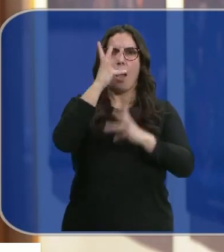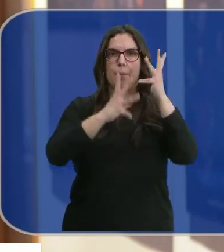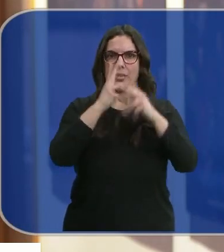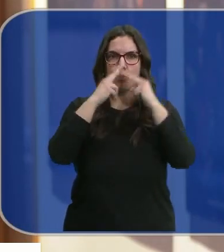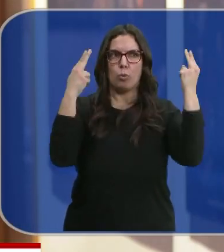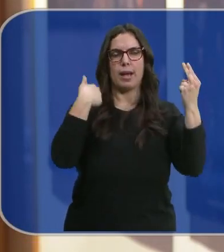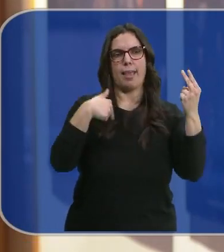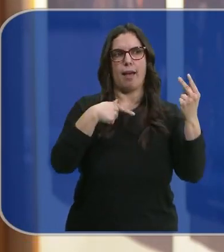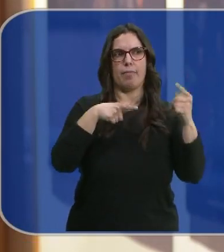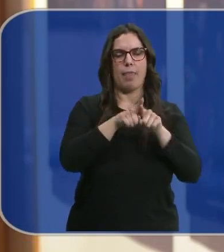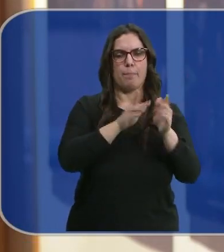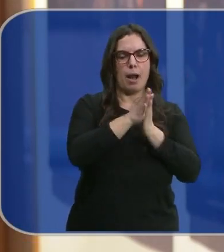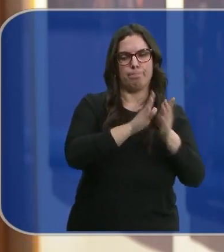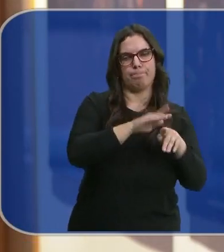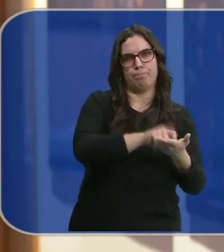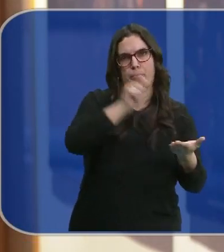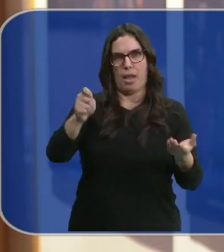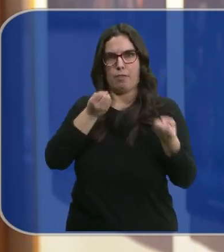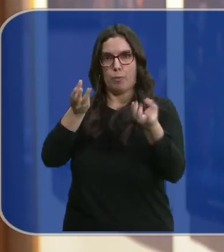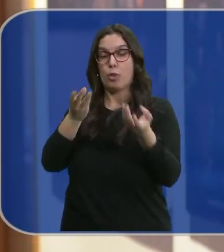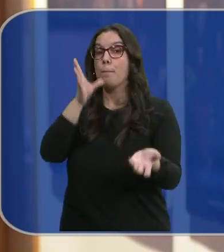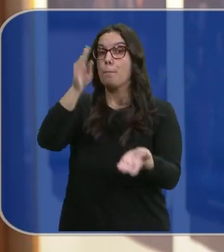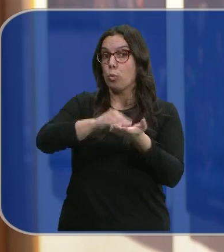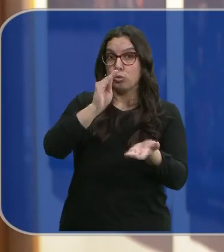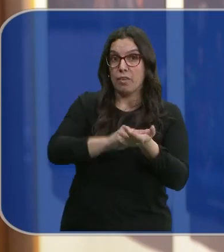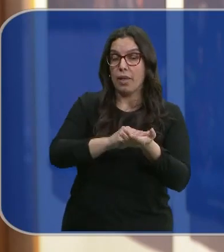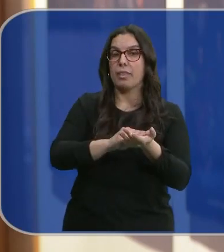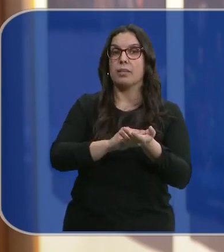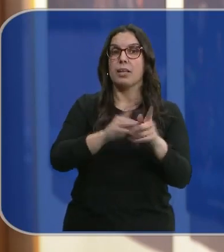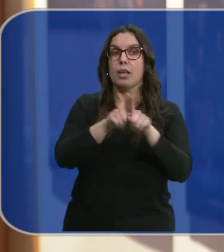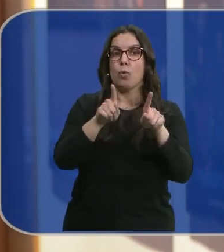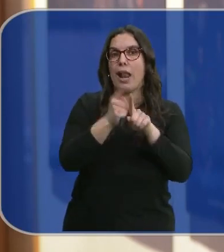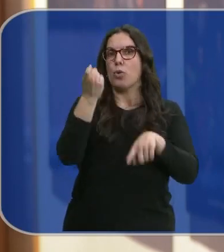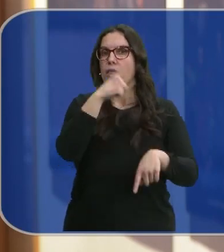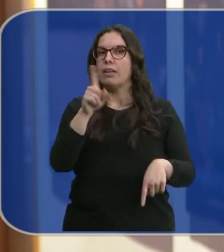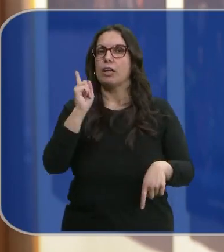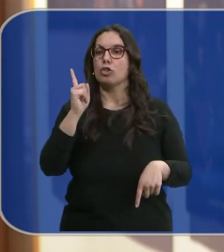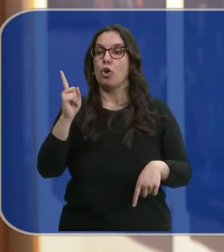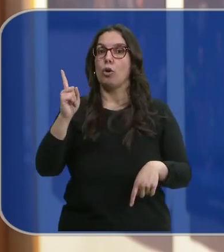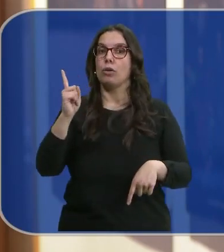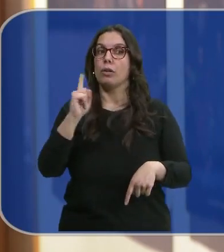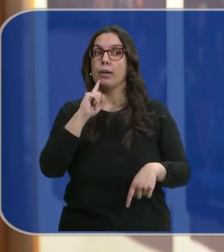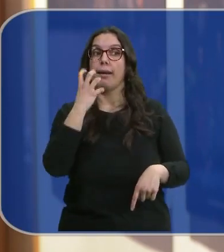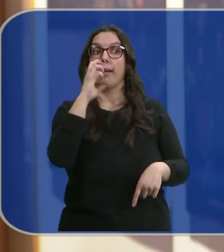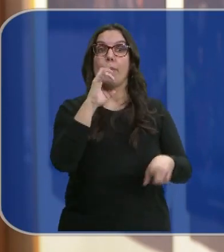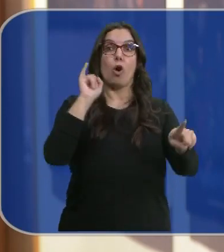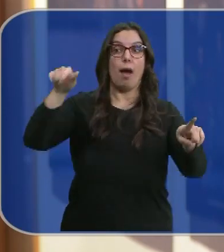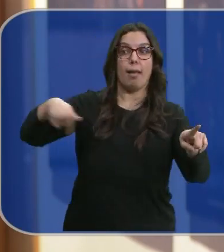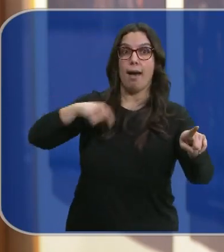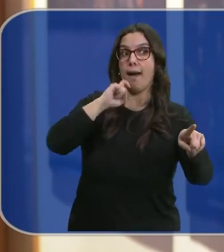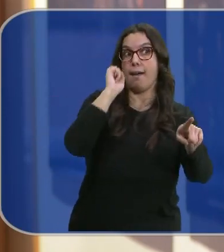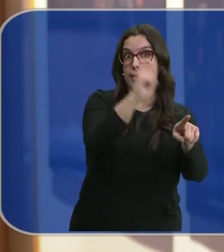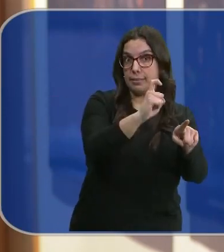Administración a entregar esa información, de manera que en muchas ocasiones, sin tener que resolver, solamente el hecho de que se plantee una reclamación ante la